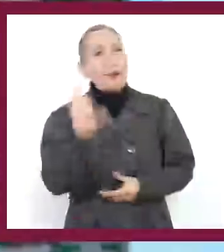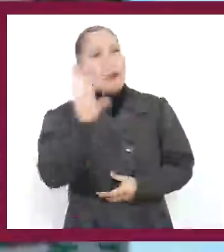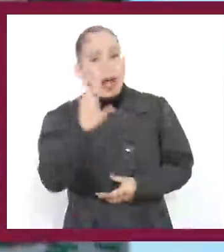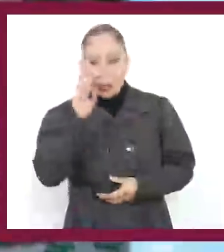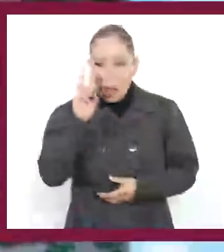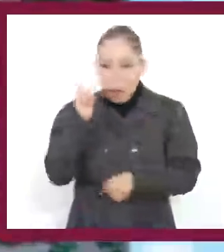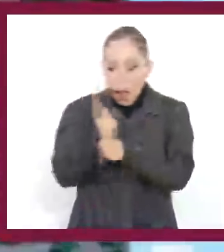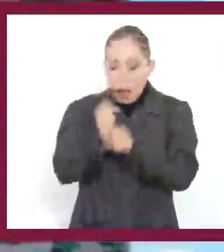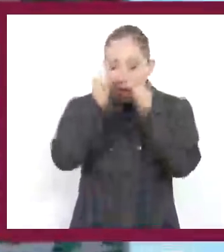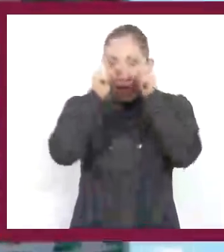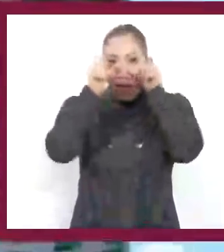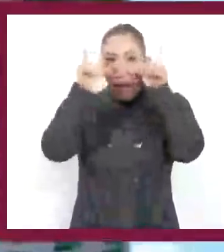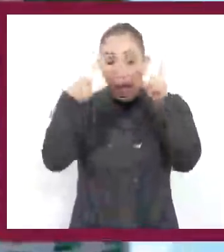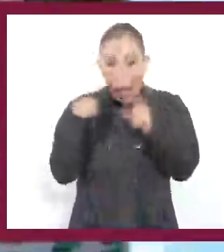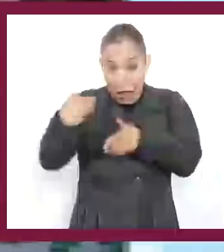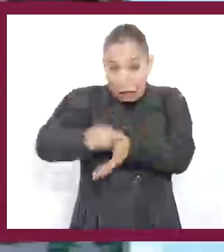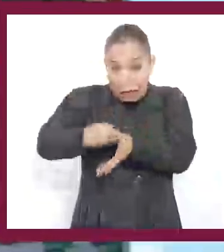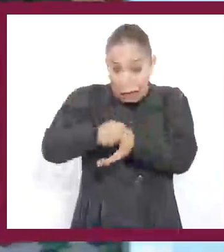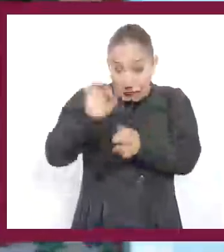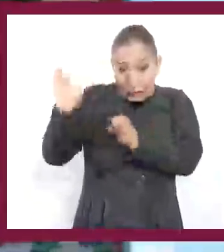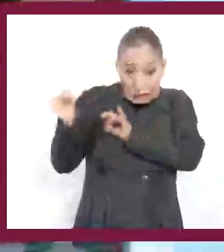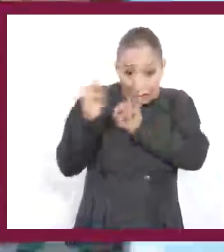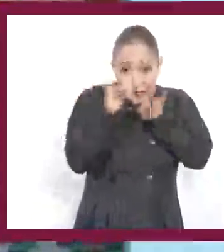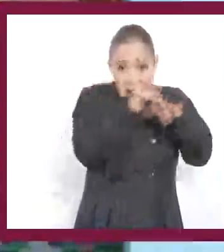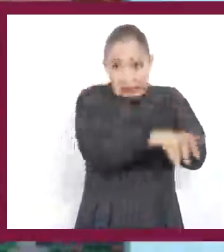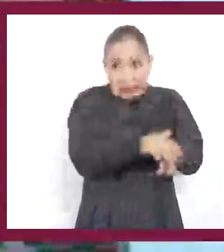que despierta. ¡Escondámonos todos!